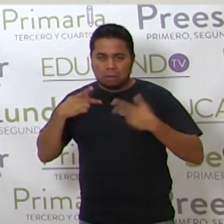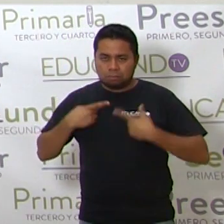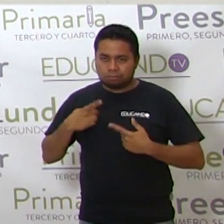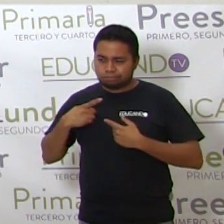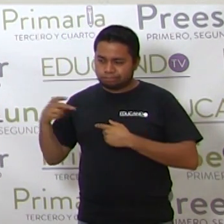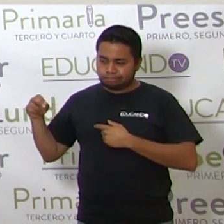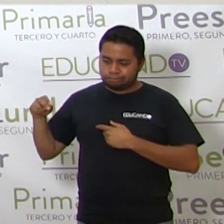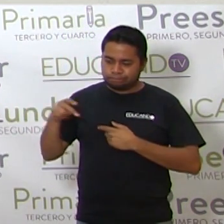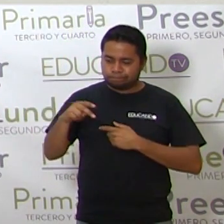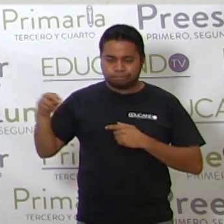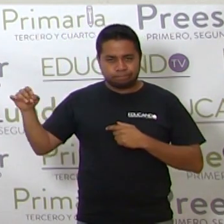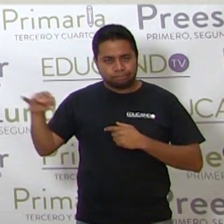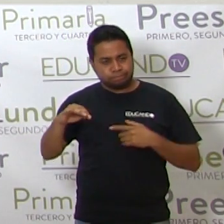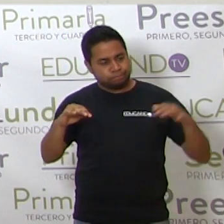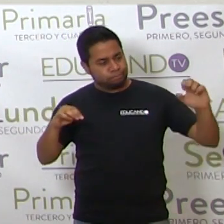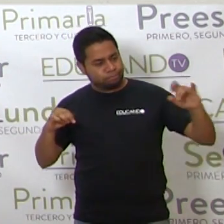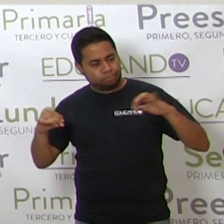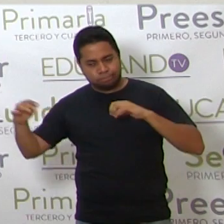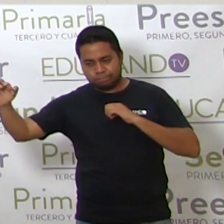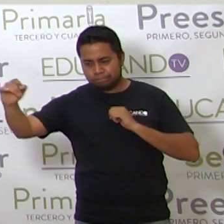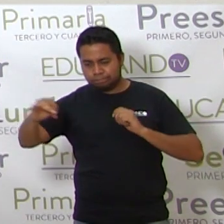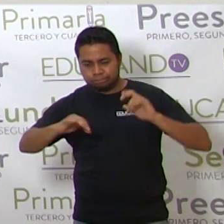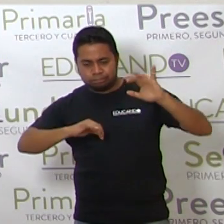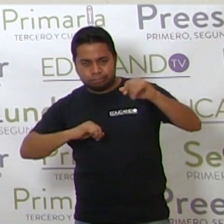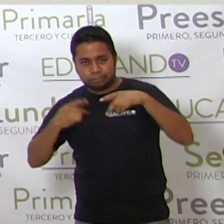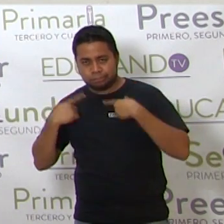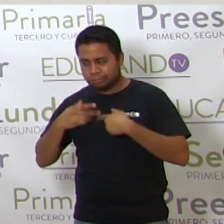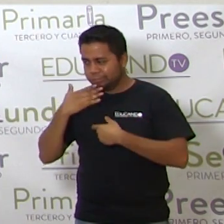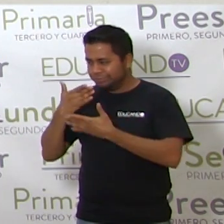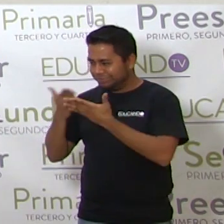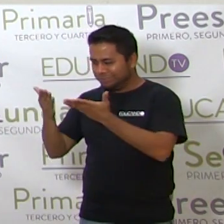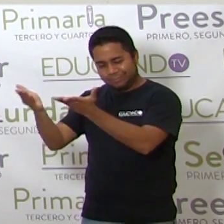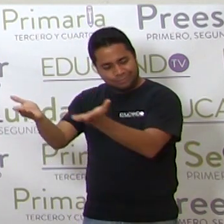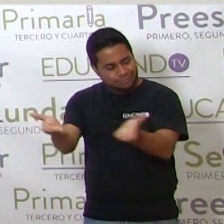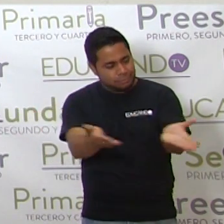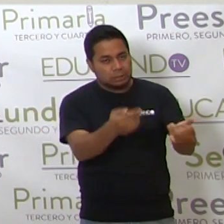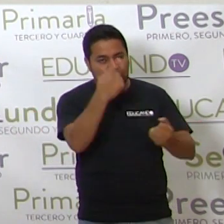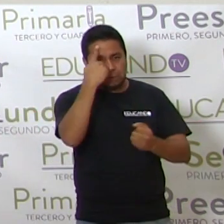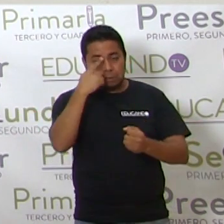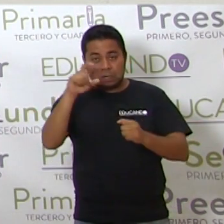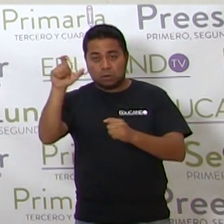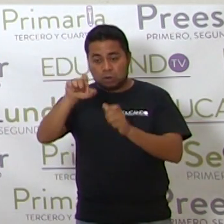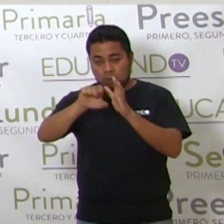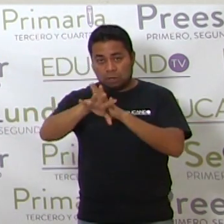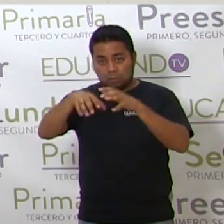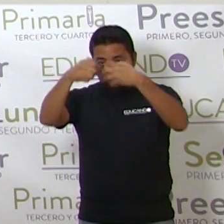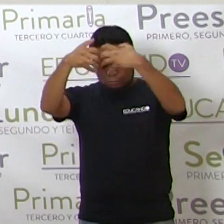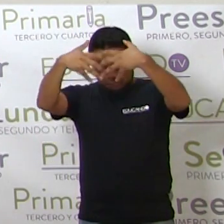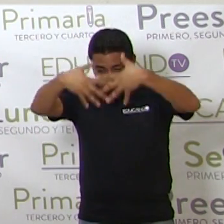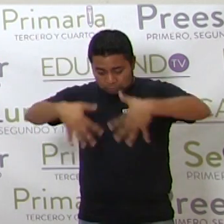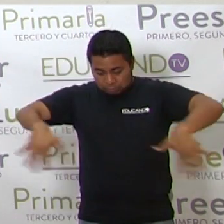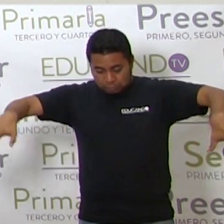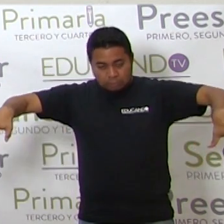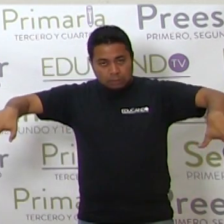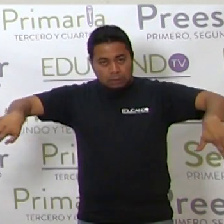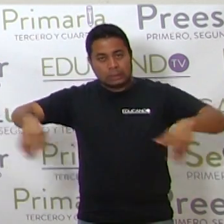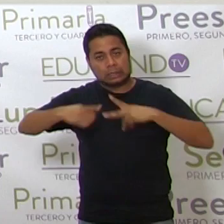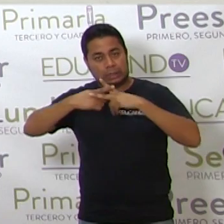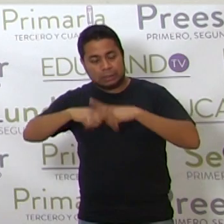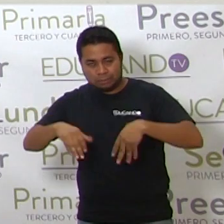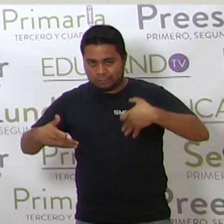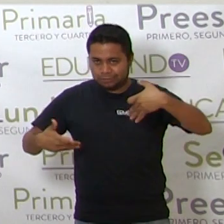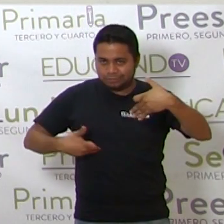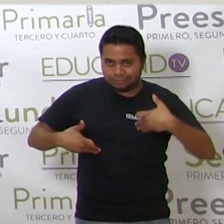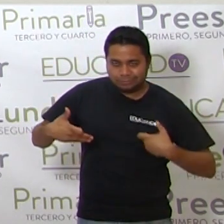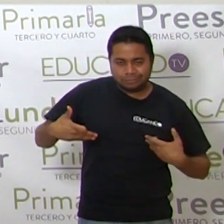gente y esa gente tiene que ser bien recibida para que el telón cuando se abra pueda comenzar la obra